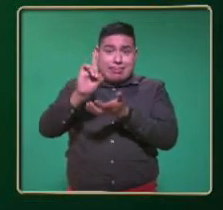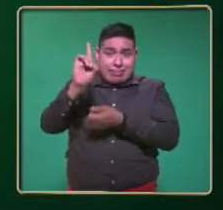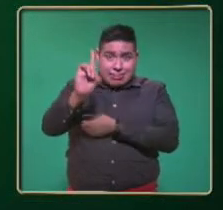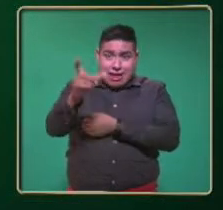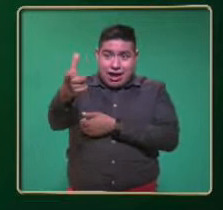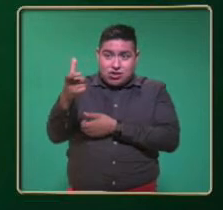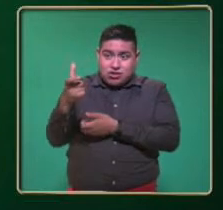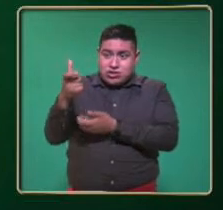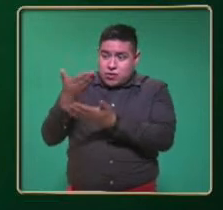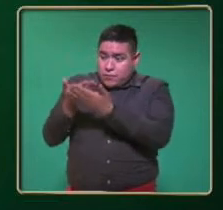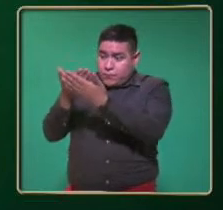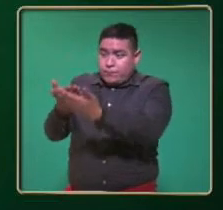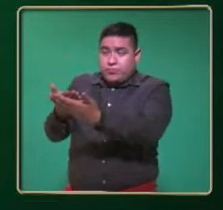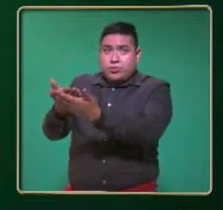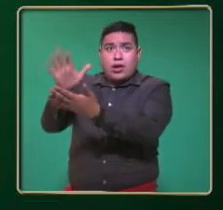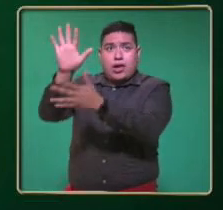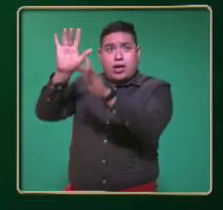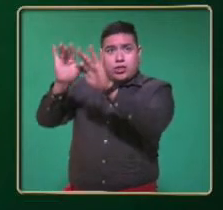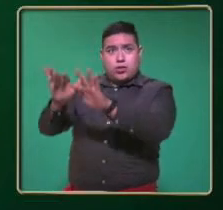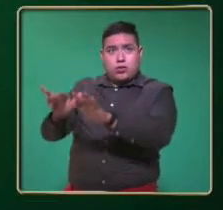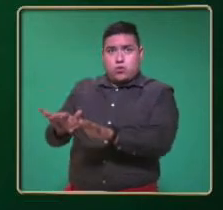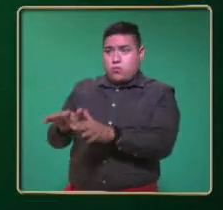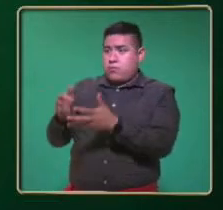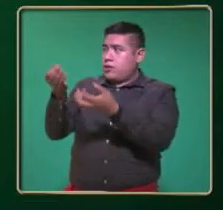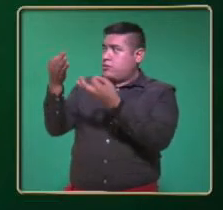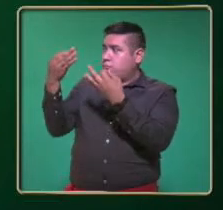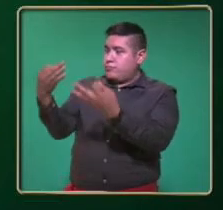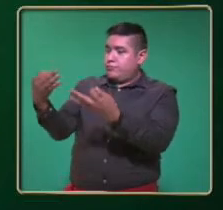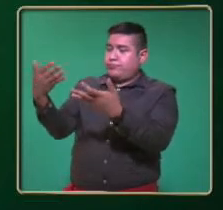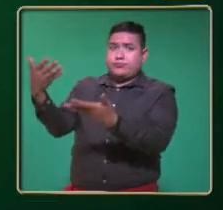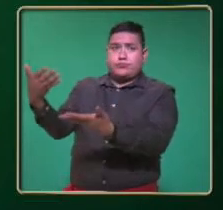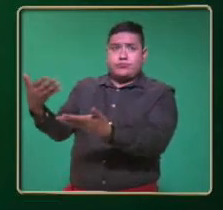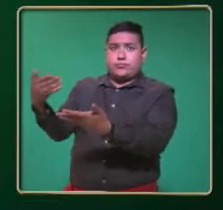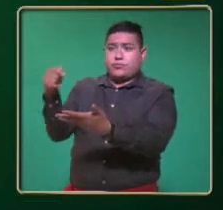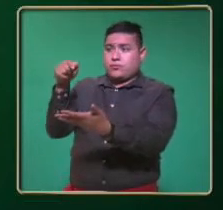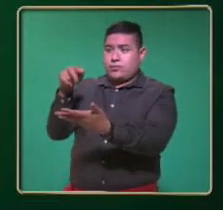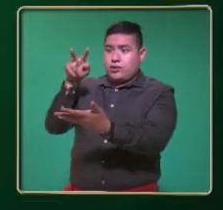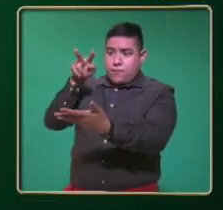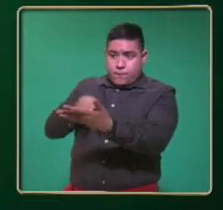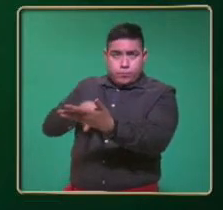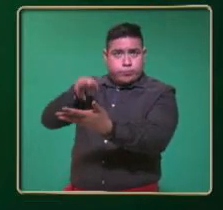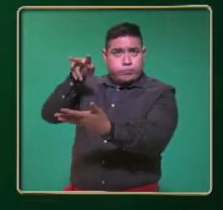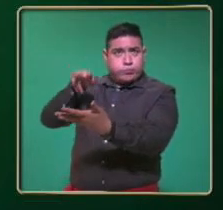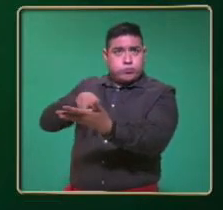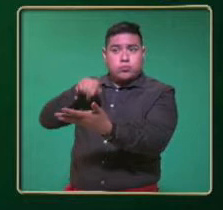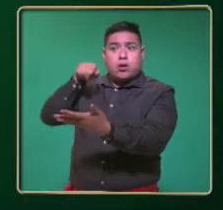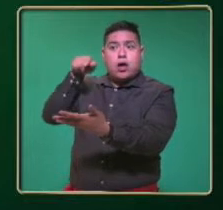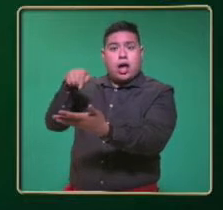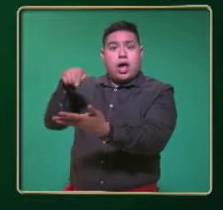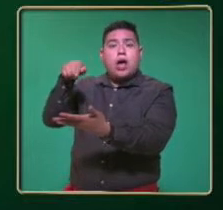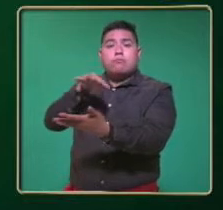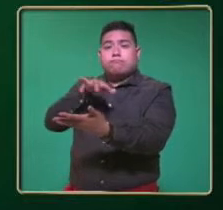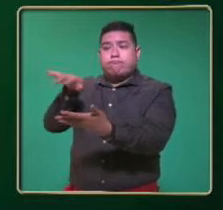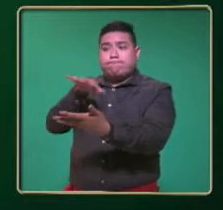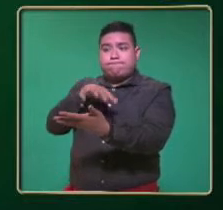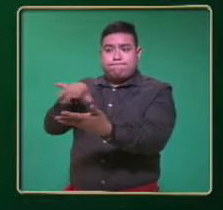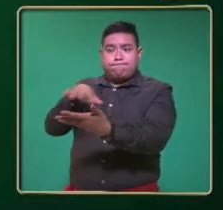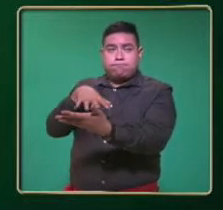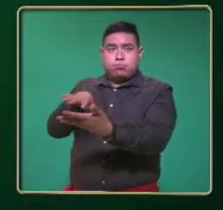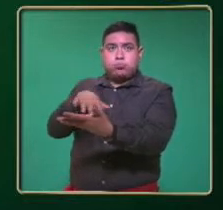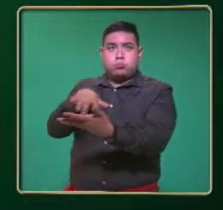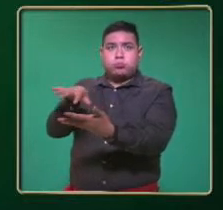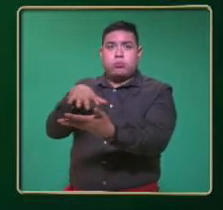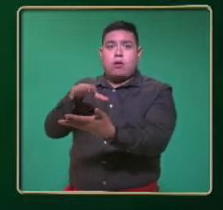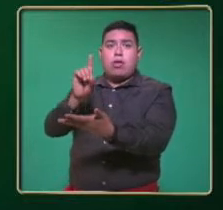ese documento que entregan los especialistas, donde están dando a informar a la familia que